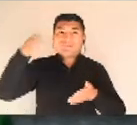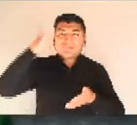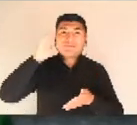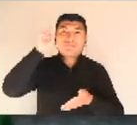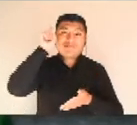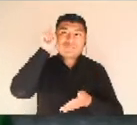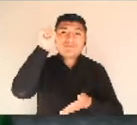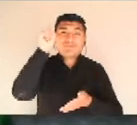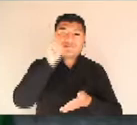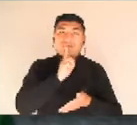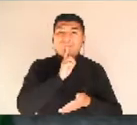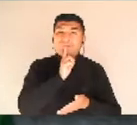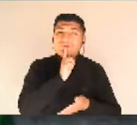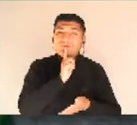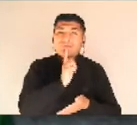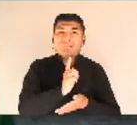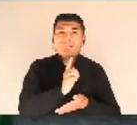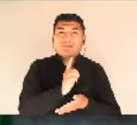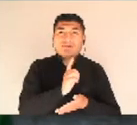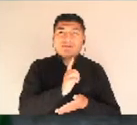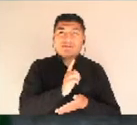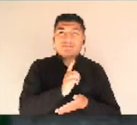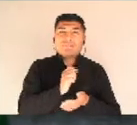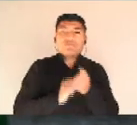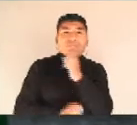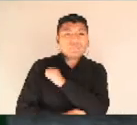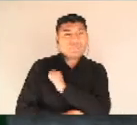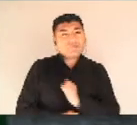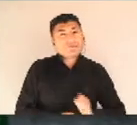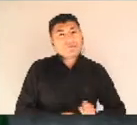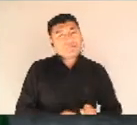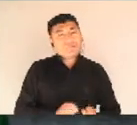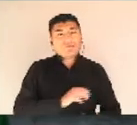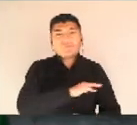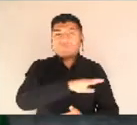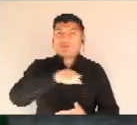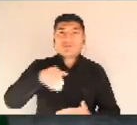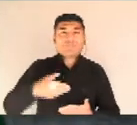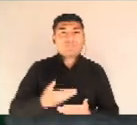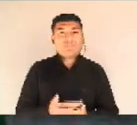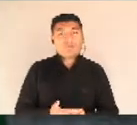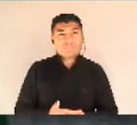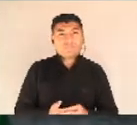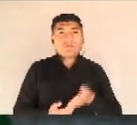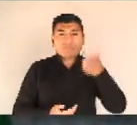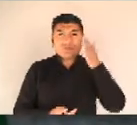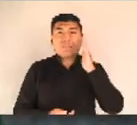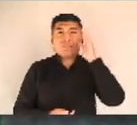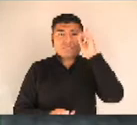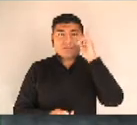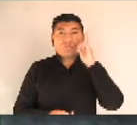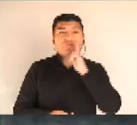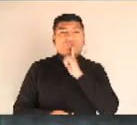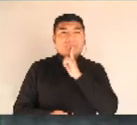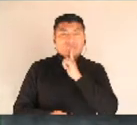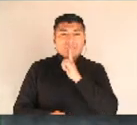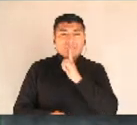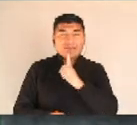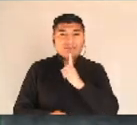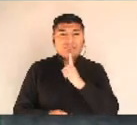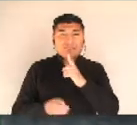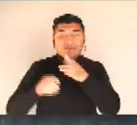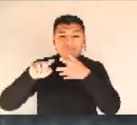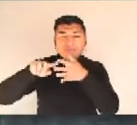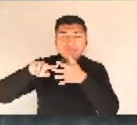es el señor de todo dios es el origen